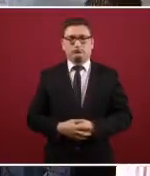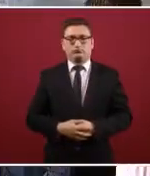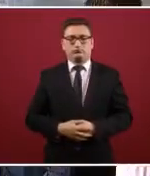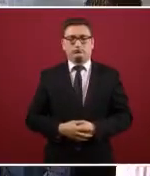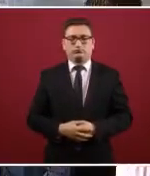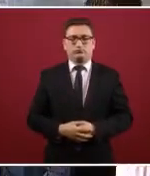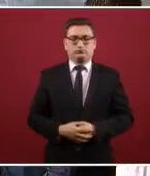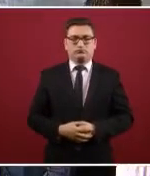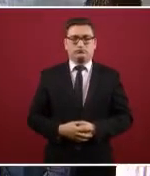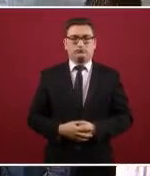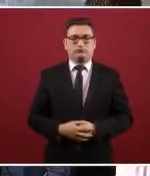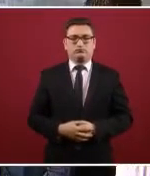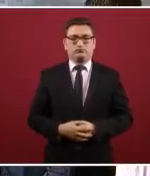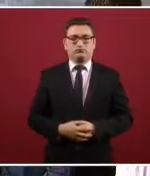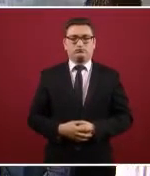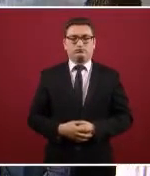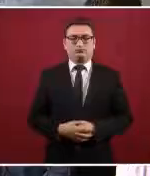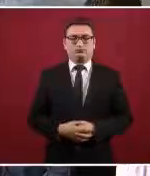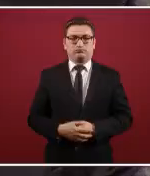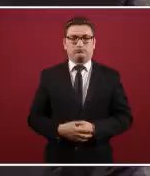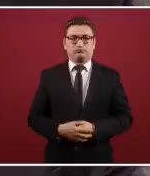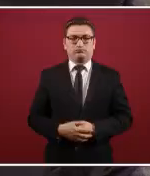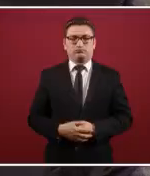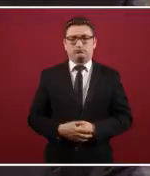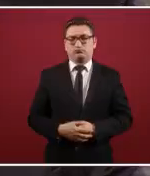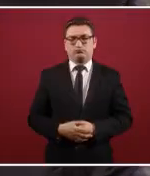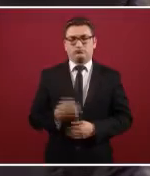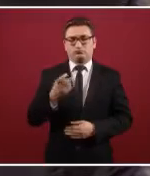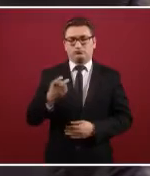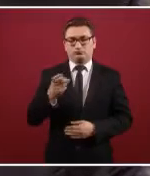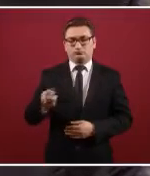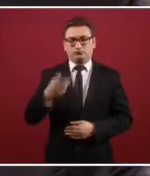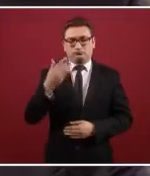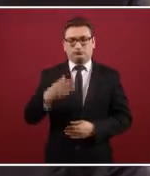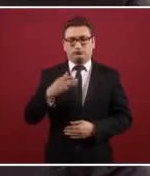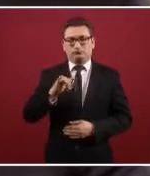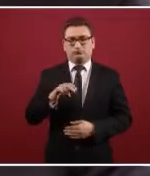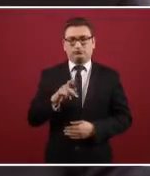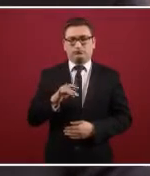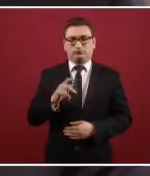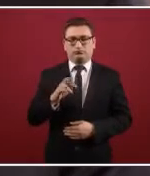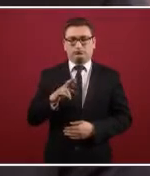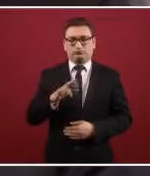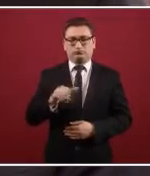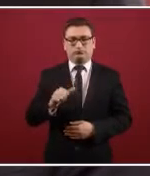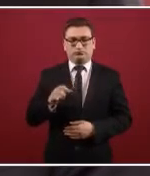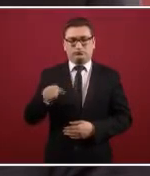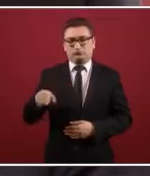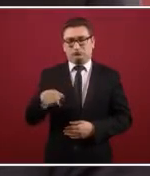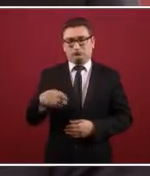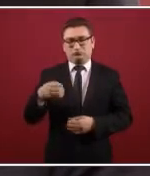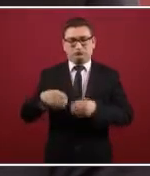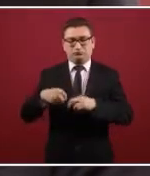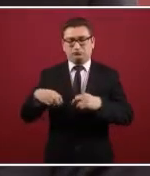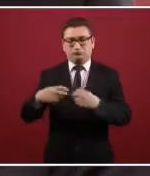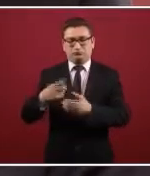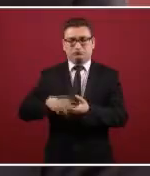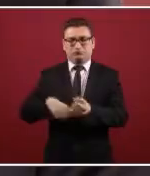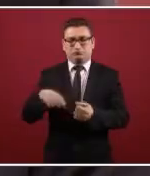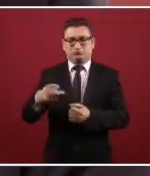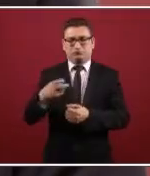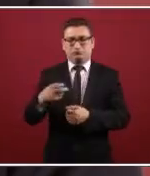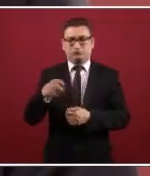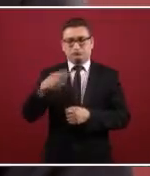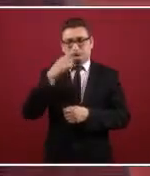pues es este organismo, la Judicatura. Y entiendo que este